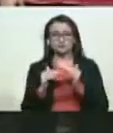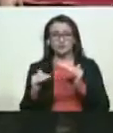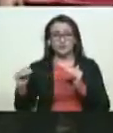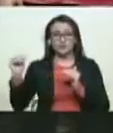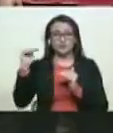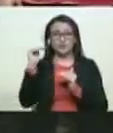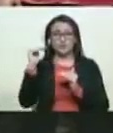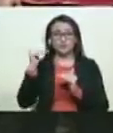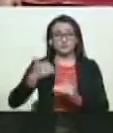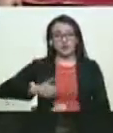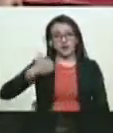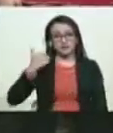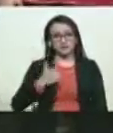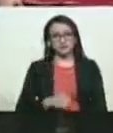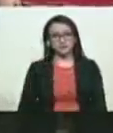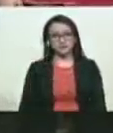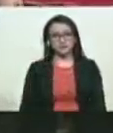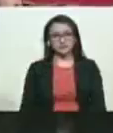freddy